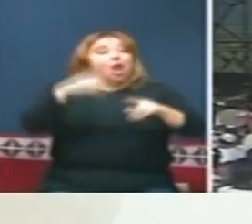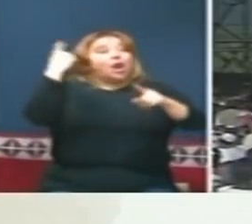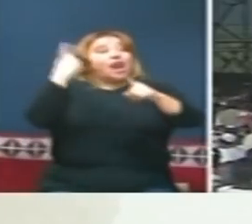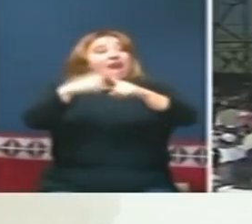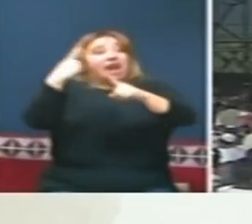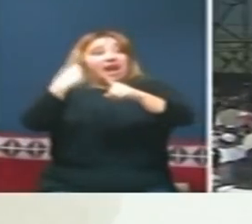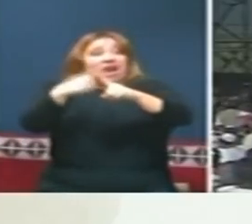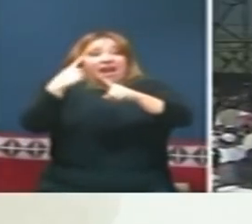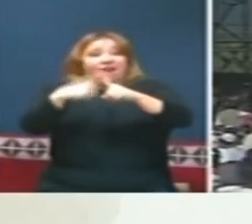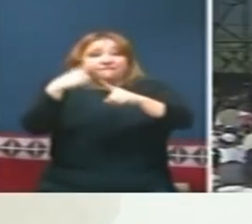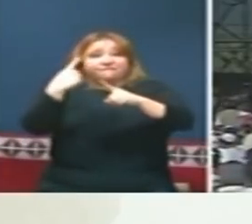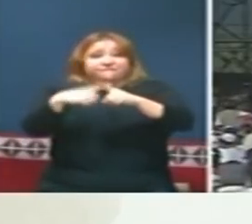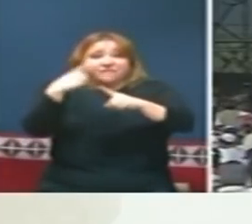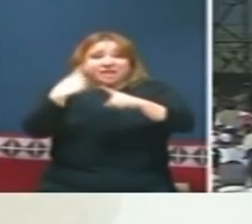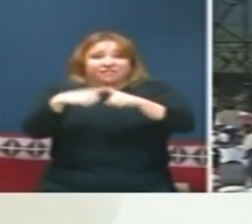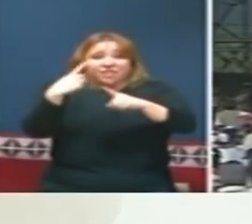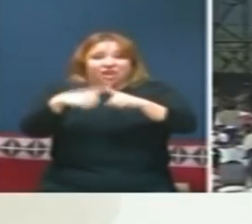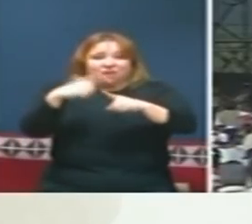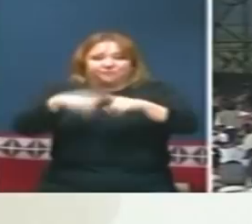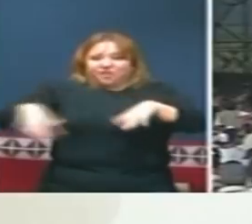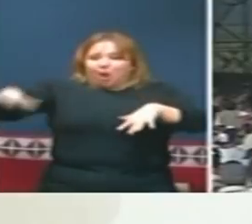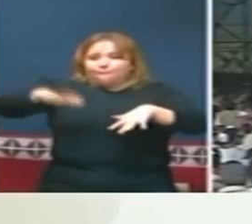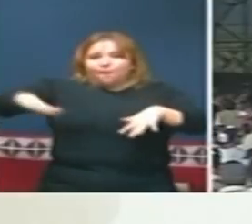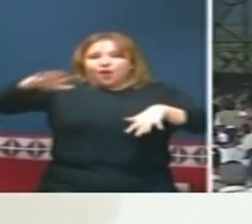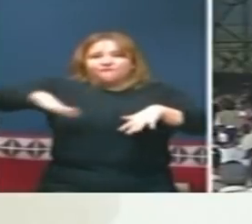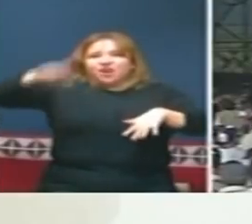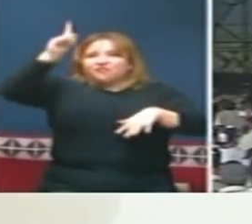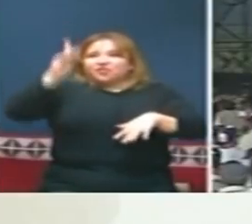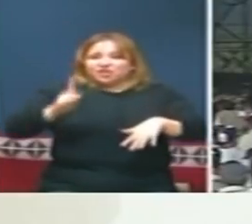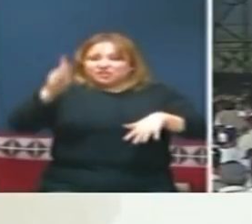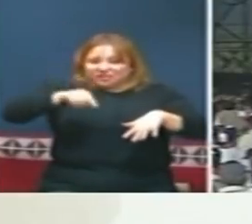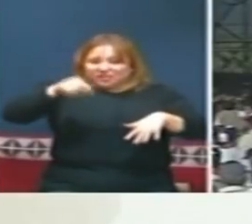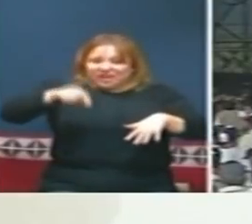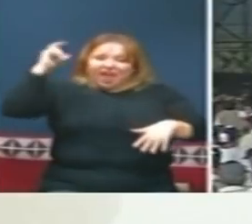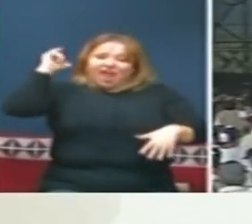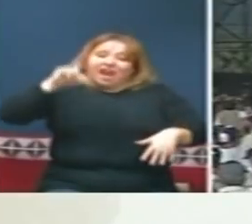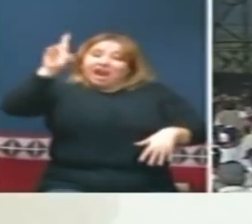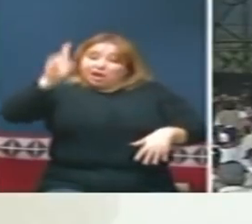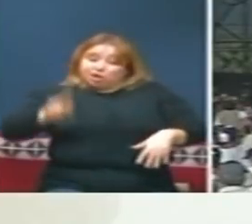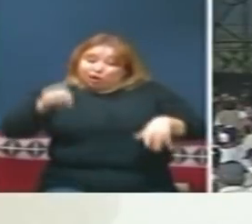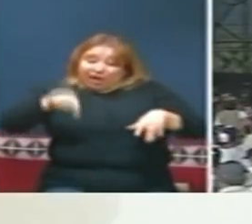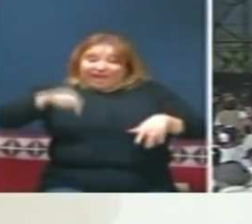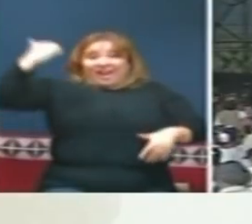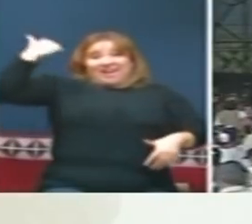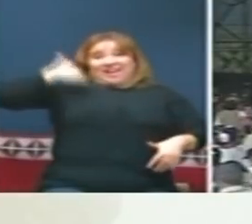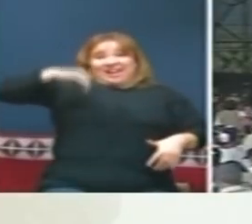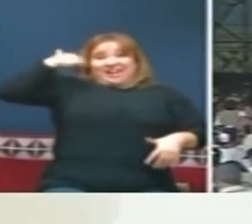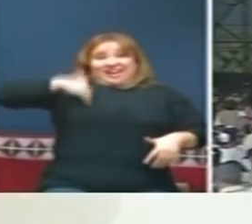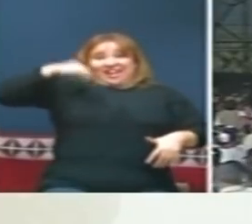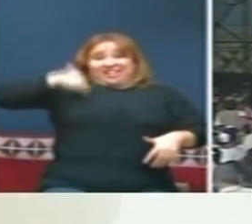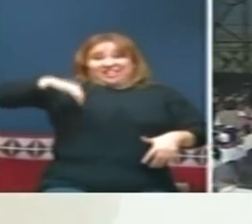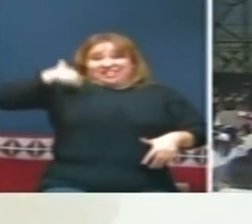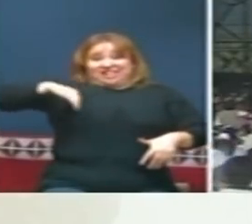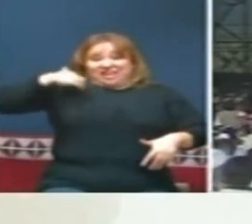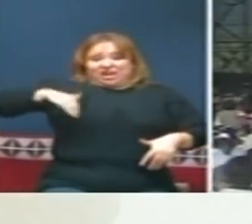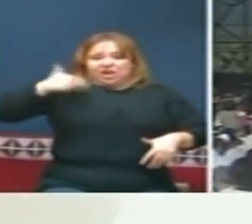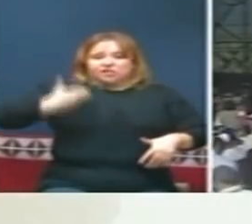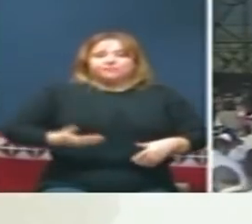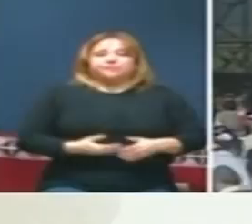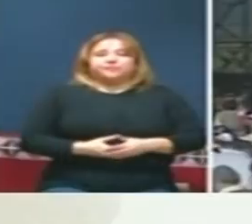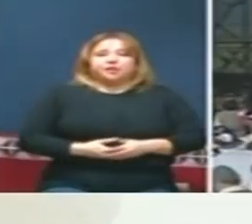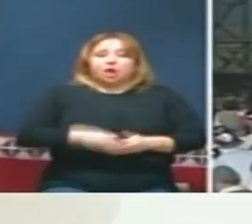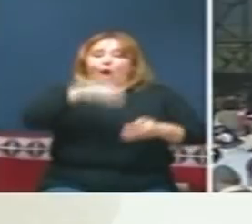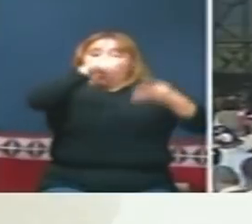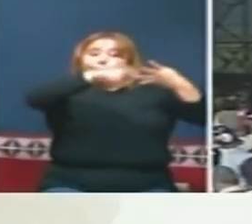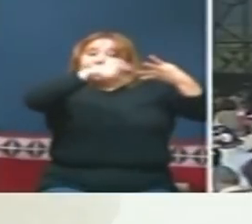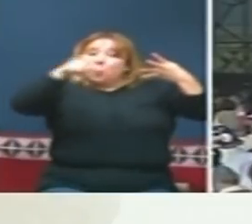fiesta del pueblo de Dios aquí en La Rioja y en la Argentina, donde hoy proclamará a